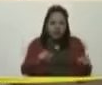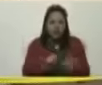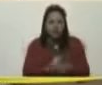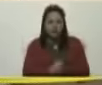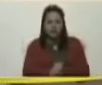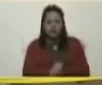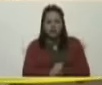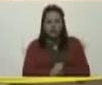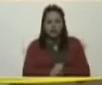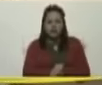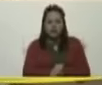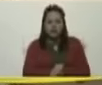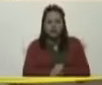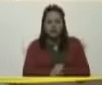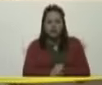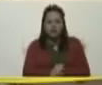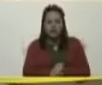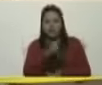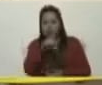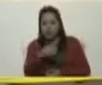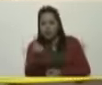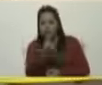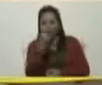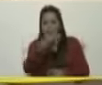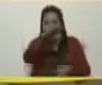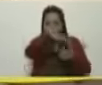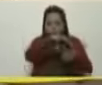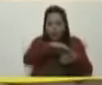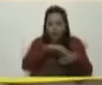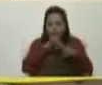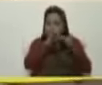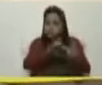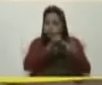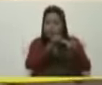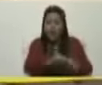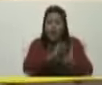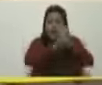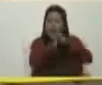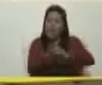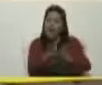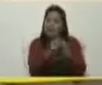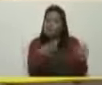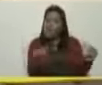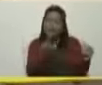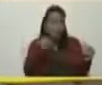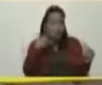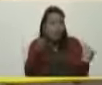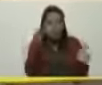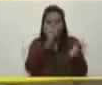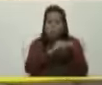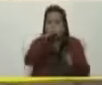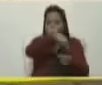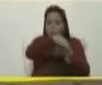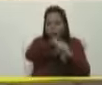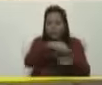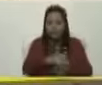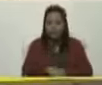el monocultivo daña la tierra y la vuelve inservible. El